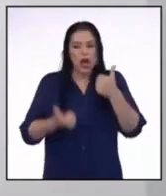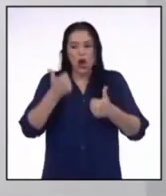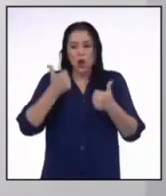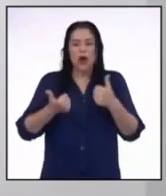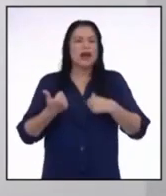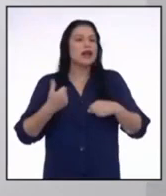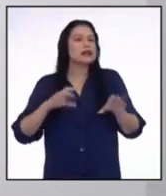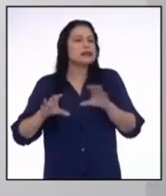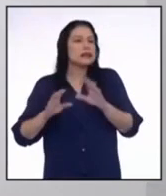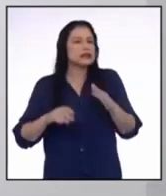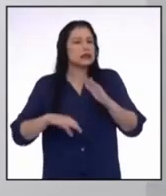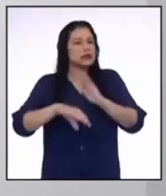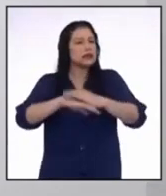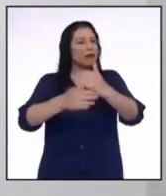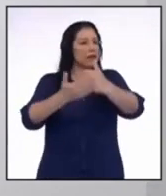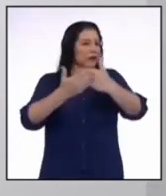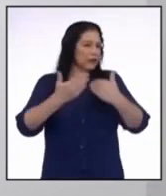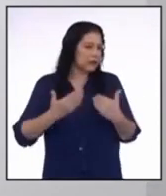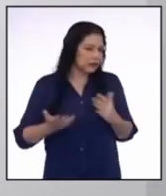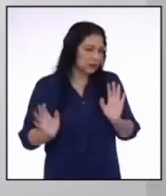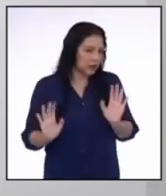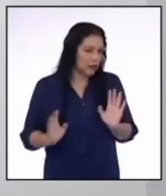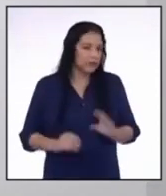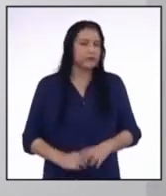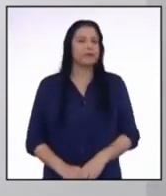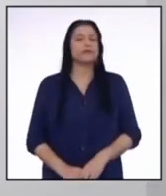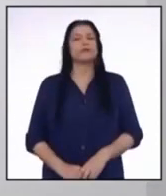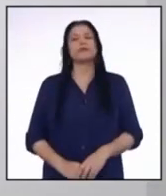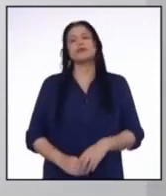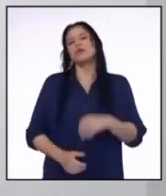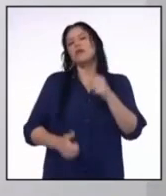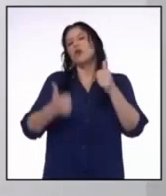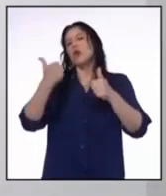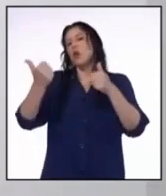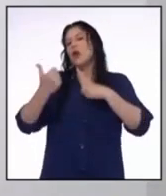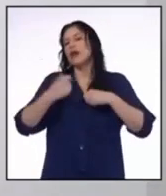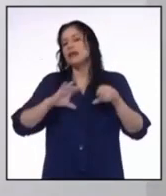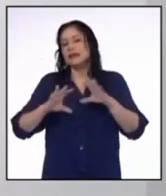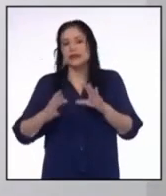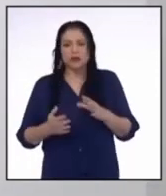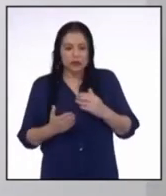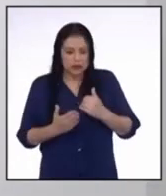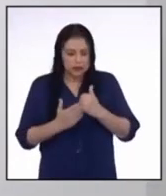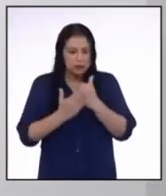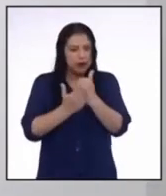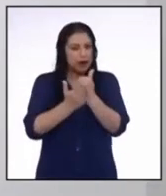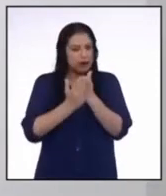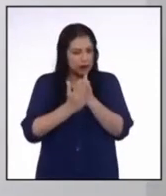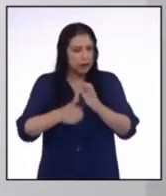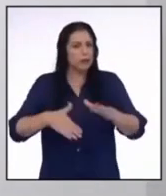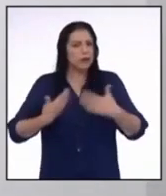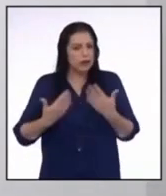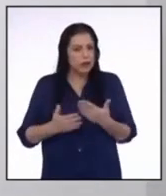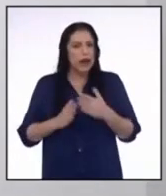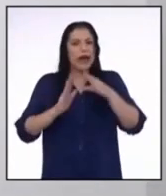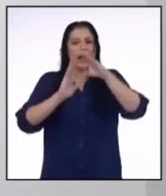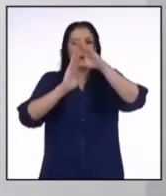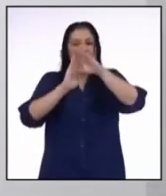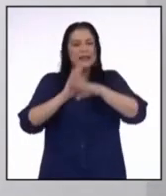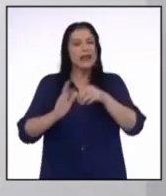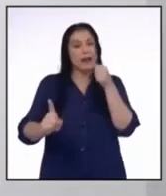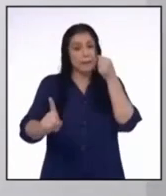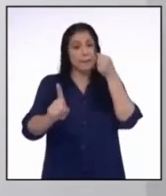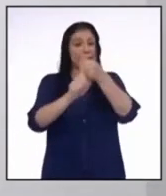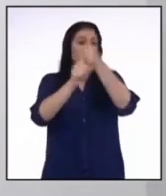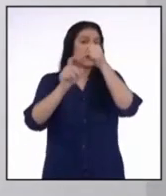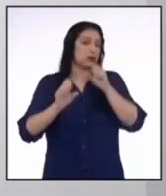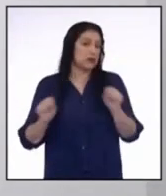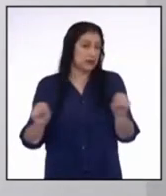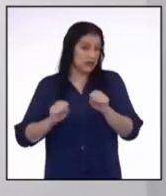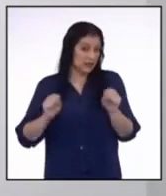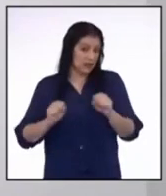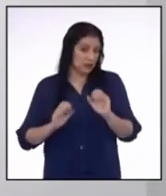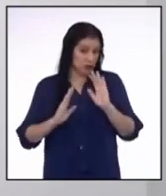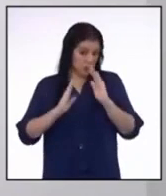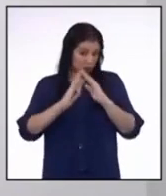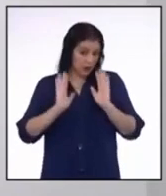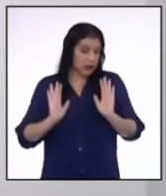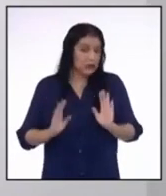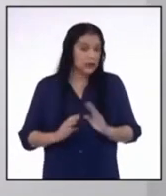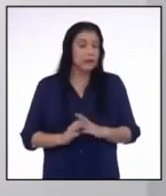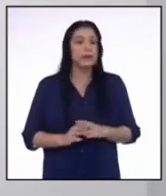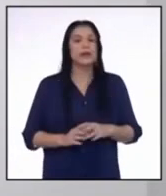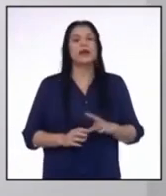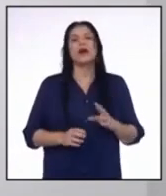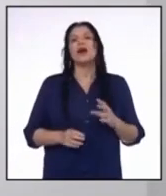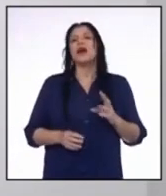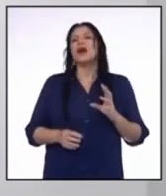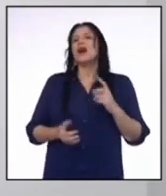las acciones de prevención? ¿Qué acciones ayudarían a mitigar el impacto del sismo?